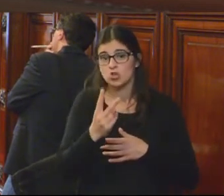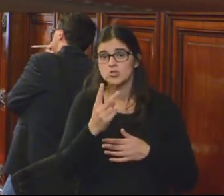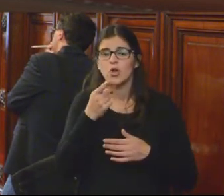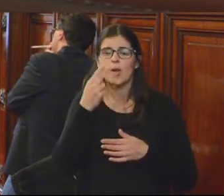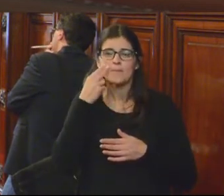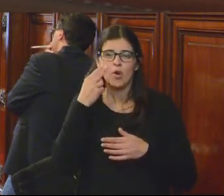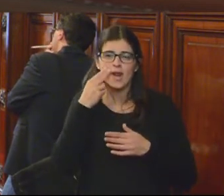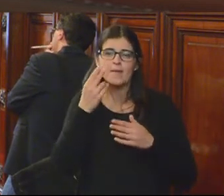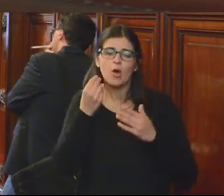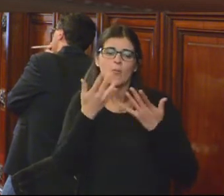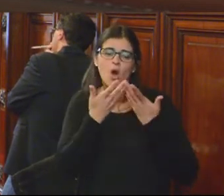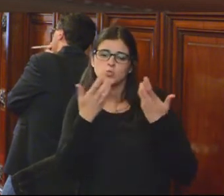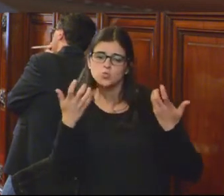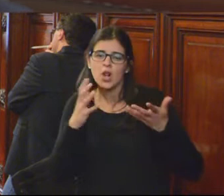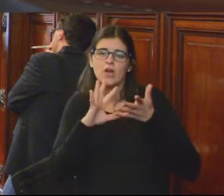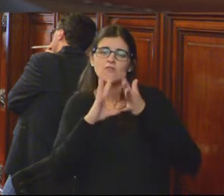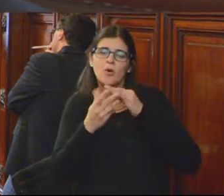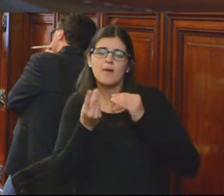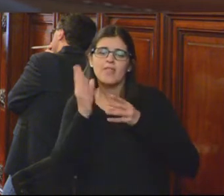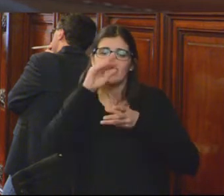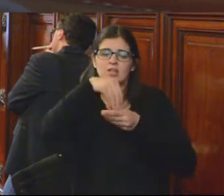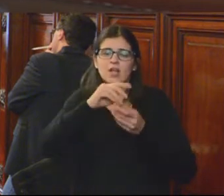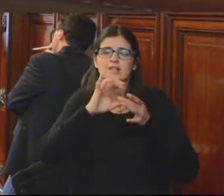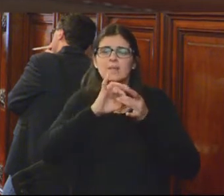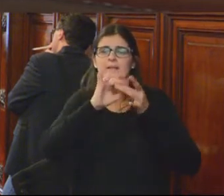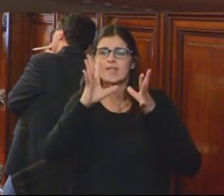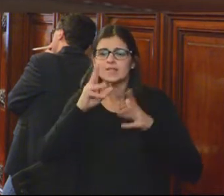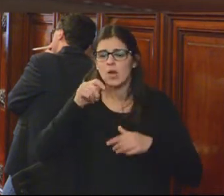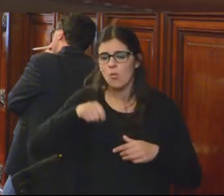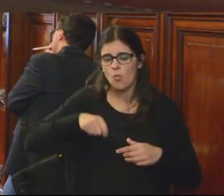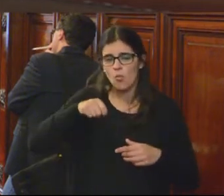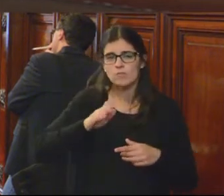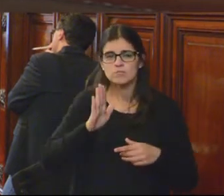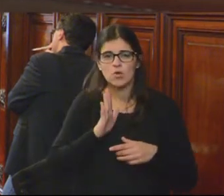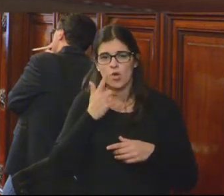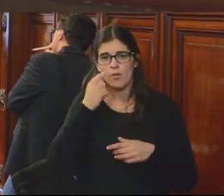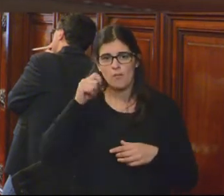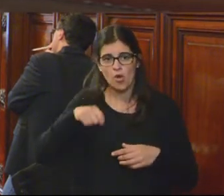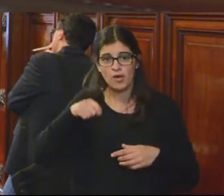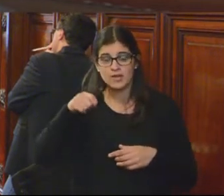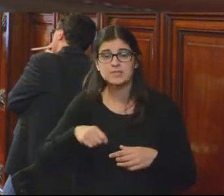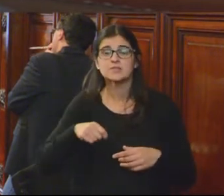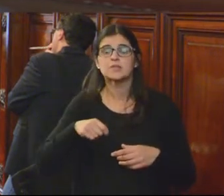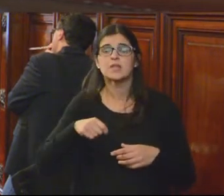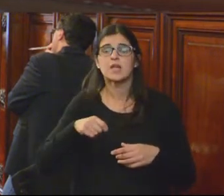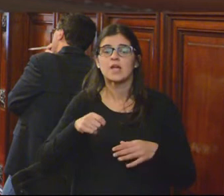problema estructural de la independencia de las juezas y los jueces, particularmente por la